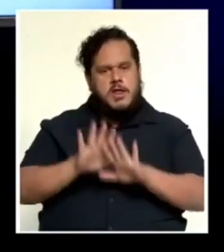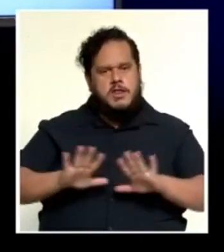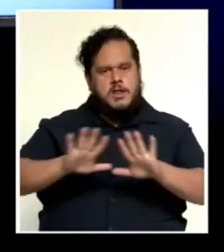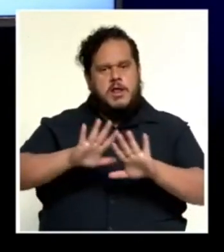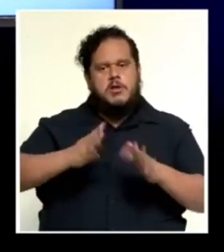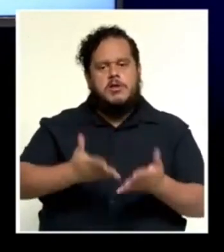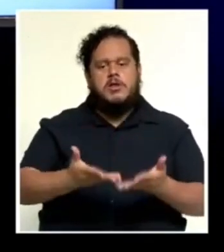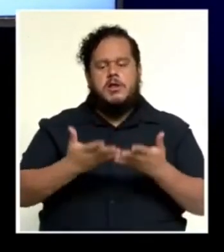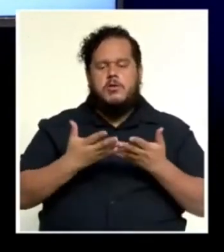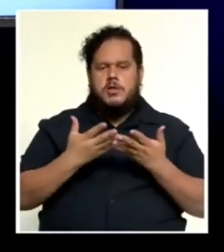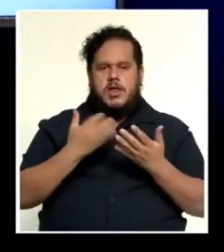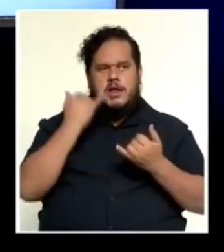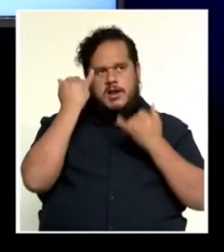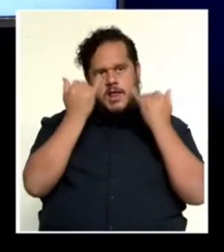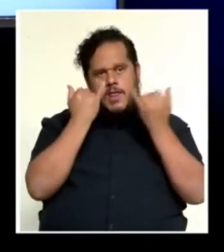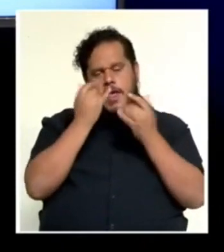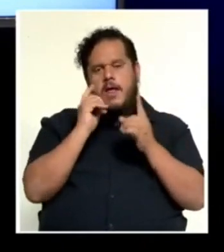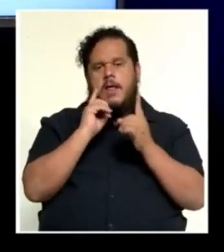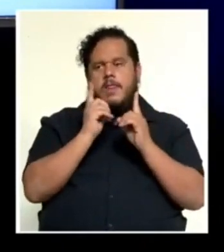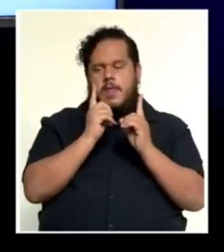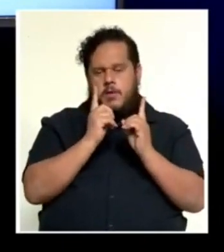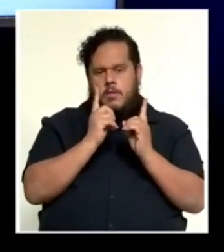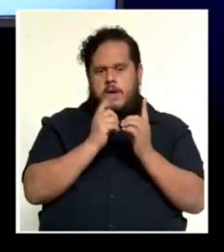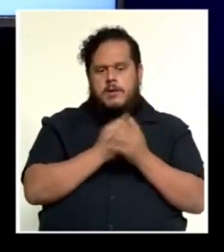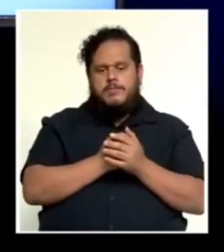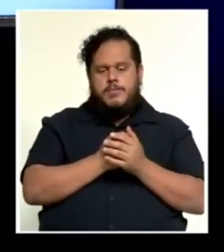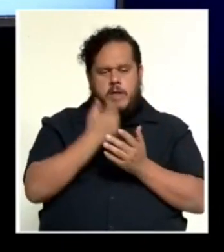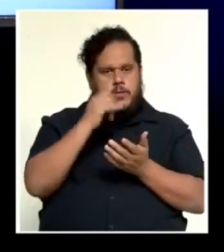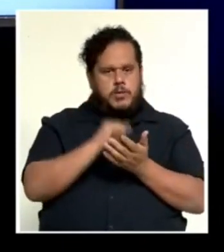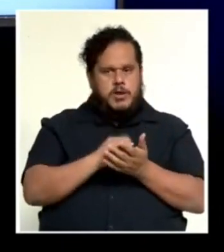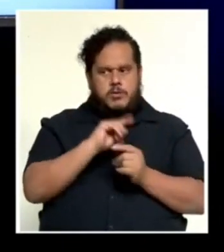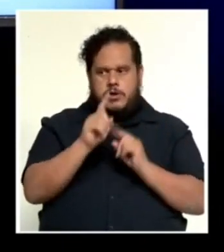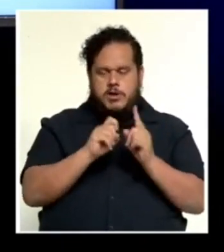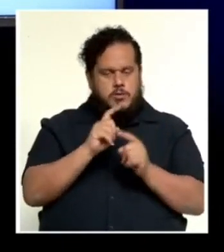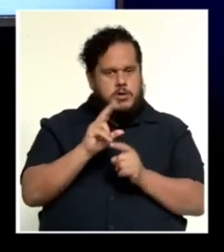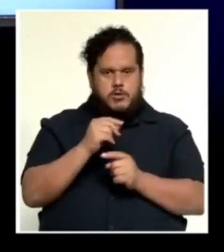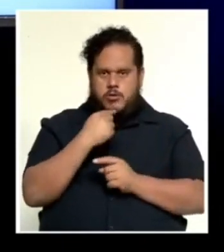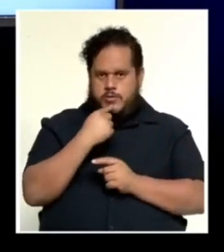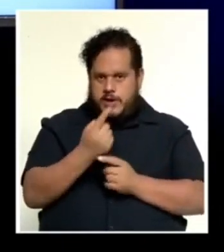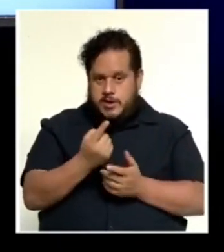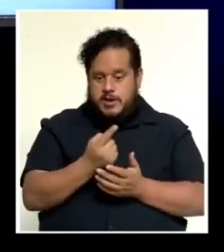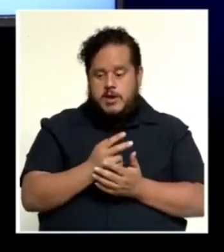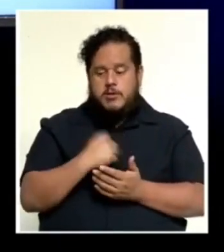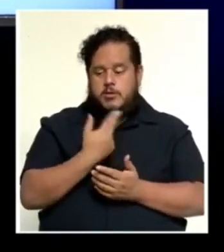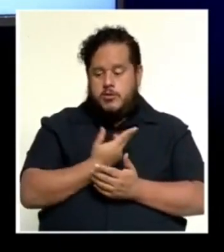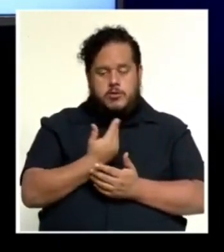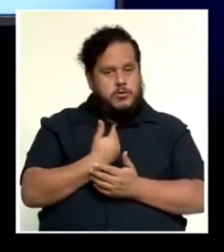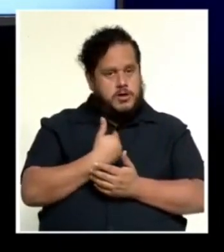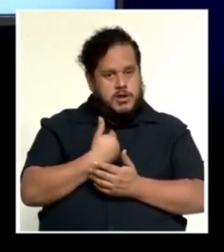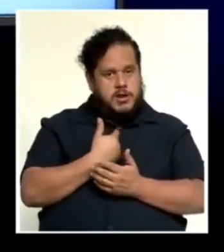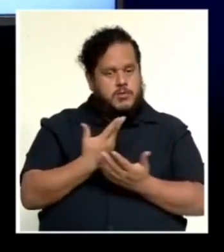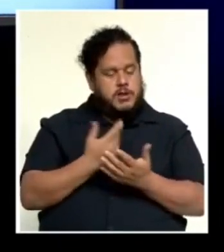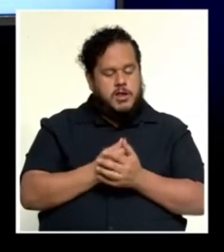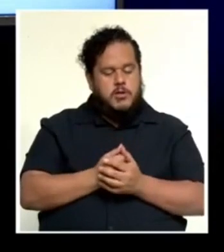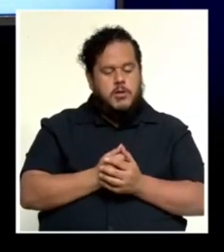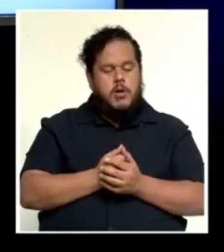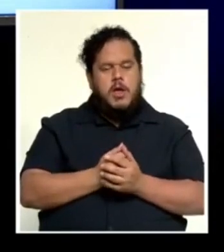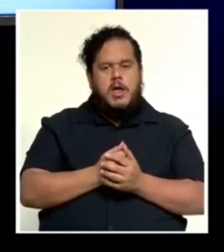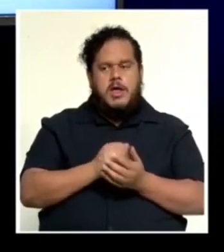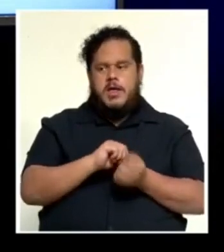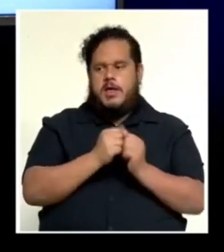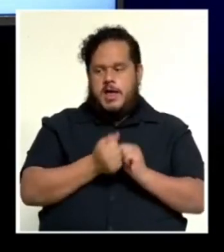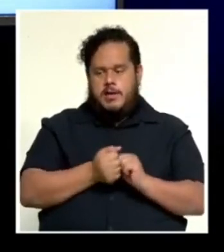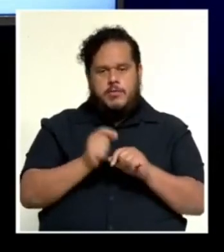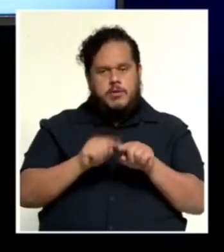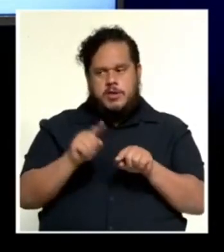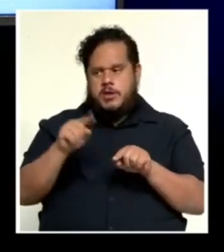efectivamente la noción de cuál es, por eso que las encuestas no predicen, ¿verdad? Lo que tenemos son variaciones estadísticas de